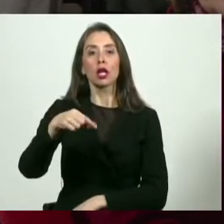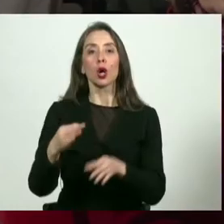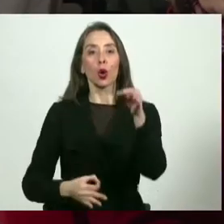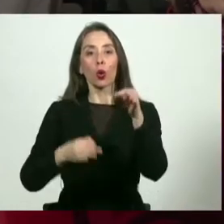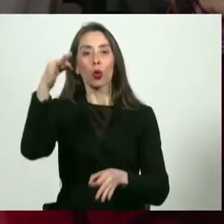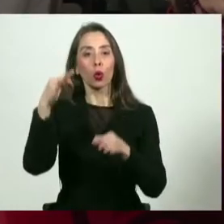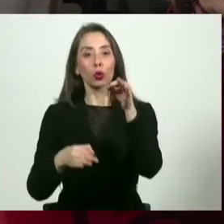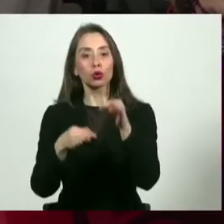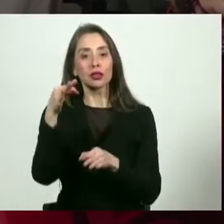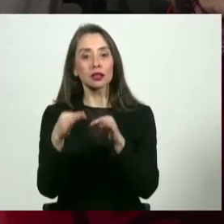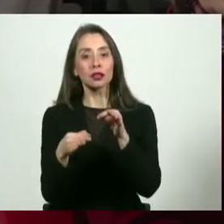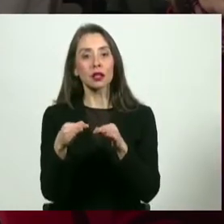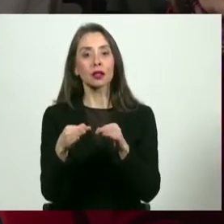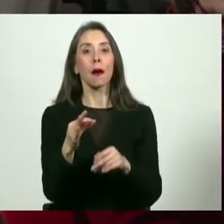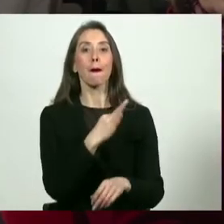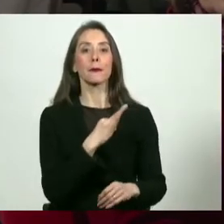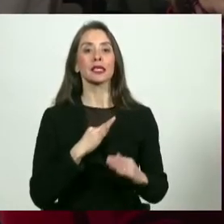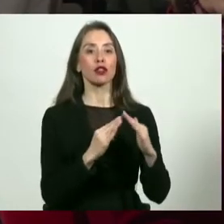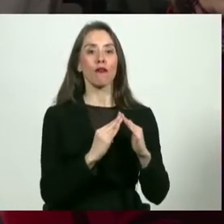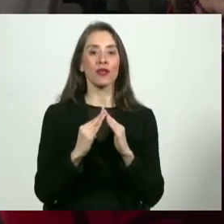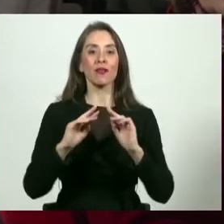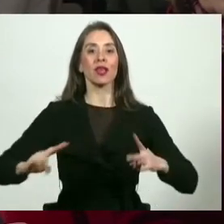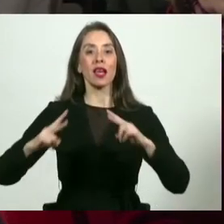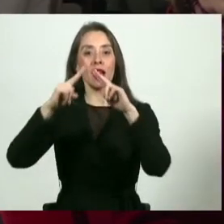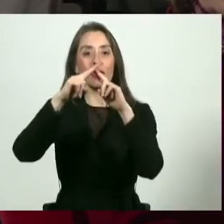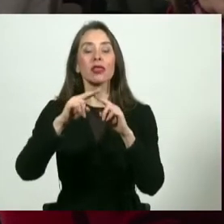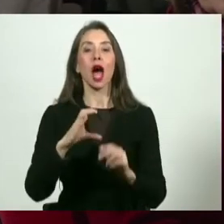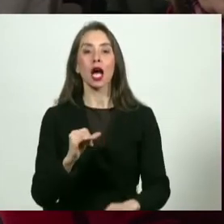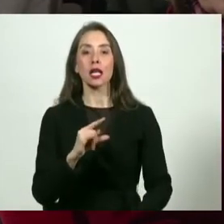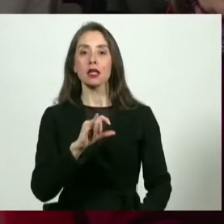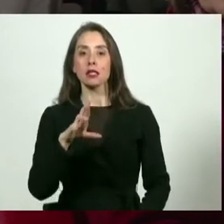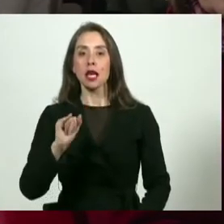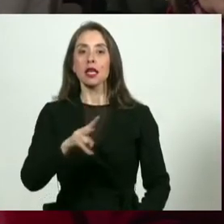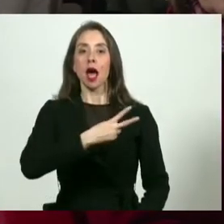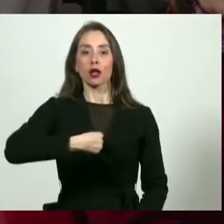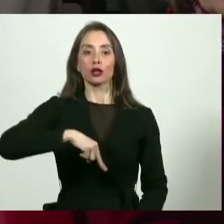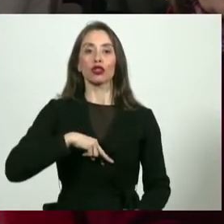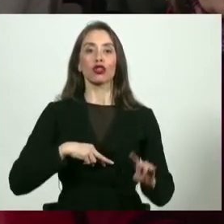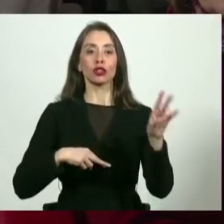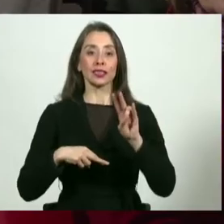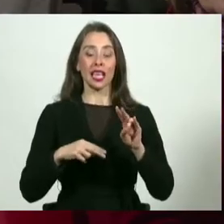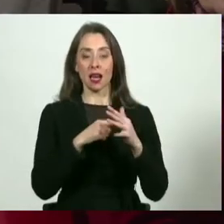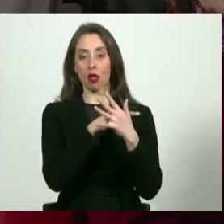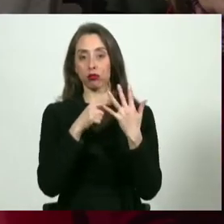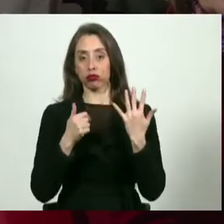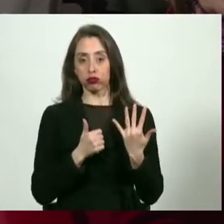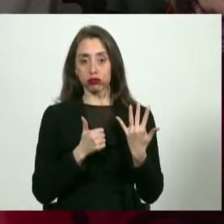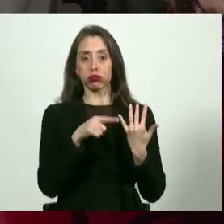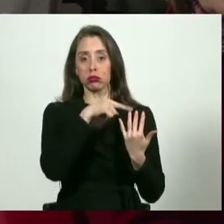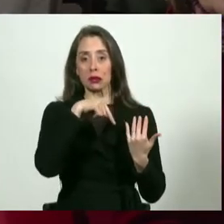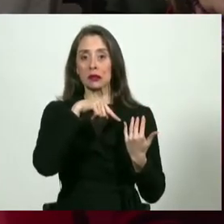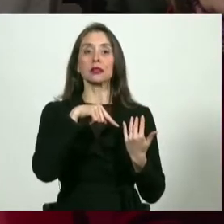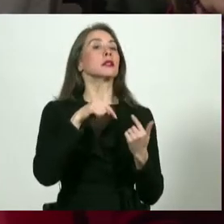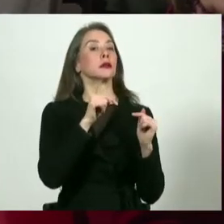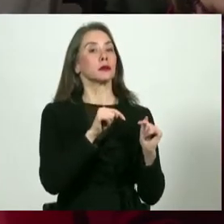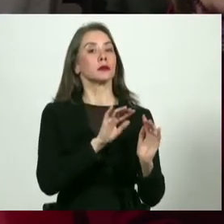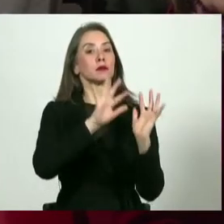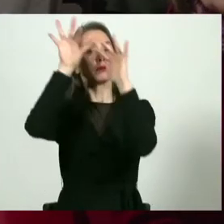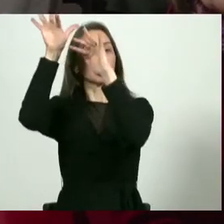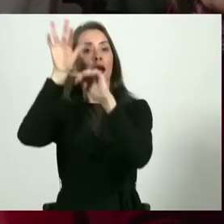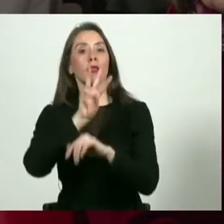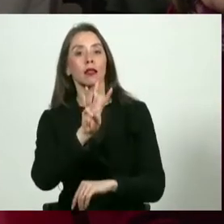Justicia, ¿cierto? Ministerio de Vivienda y Urbanismo, Cancillería y nosotros como Senadis. Y esto se efectuó el